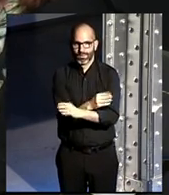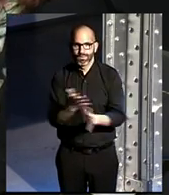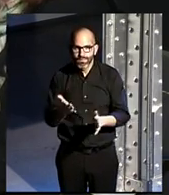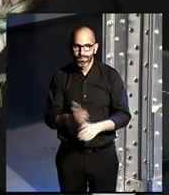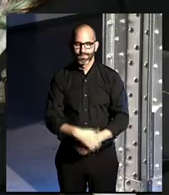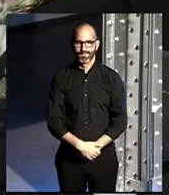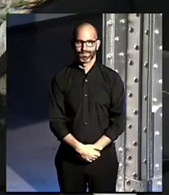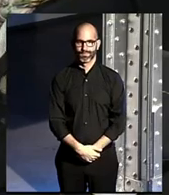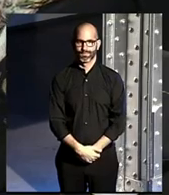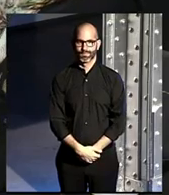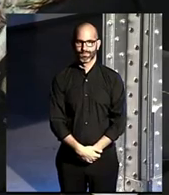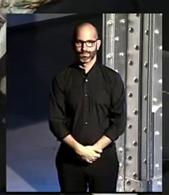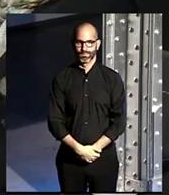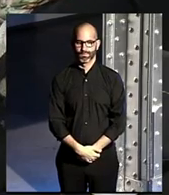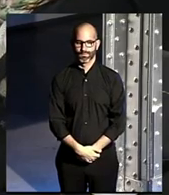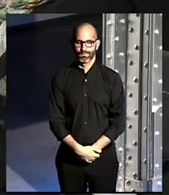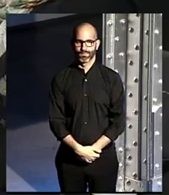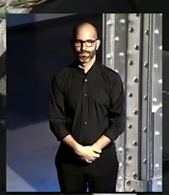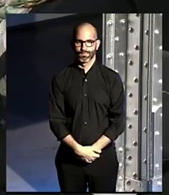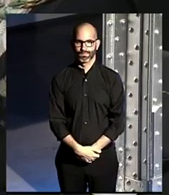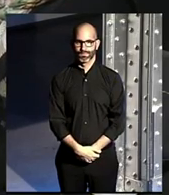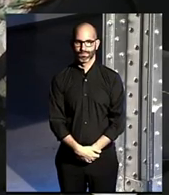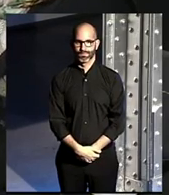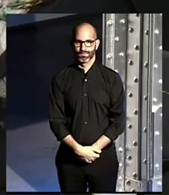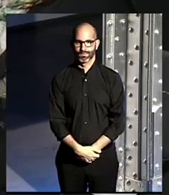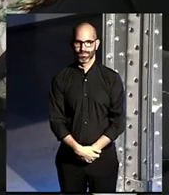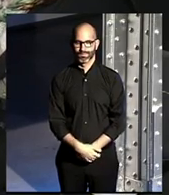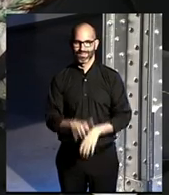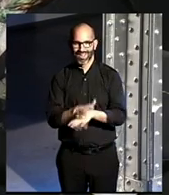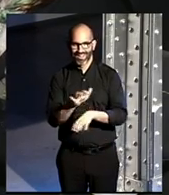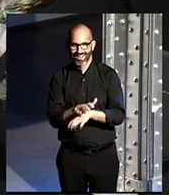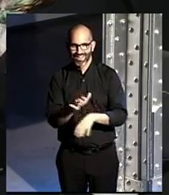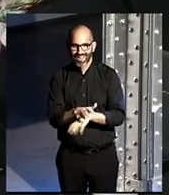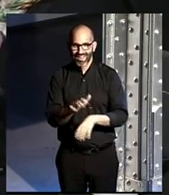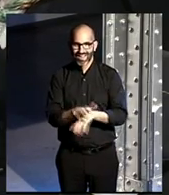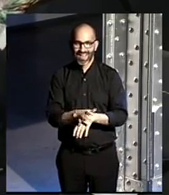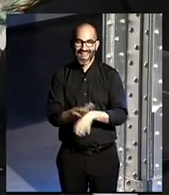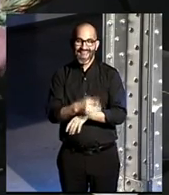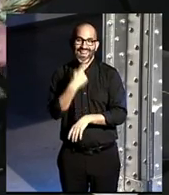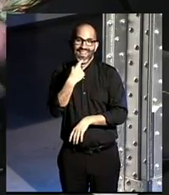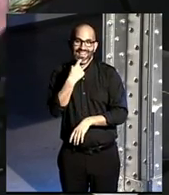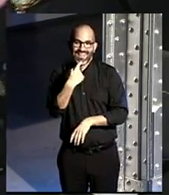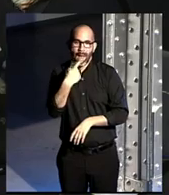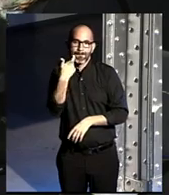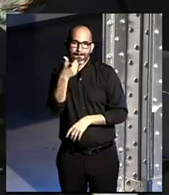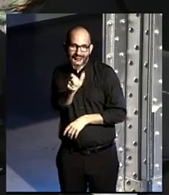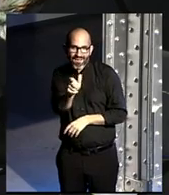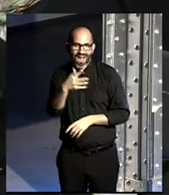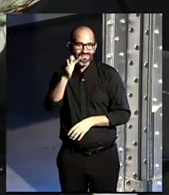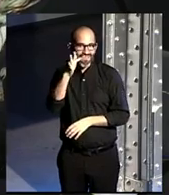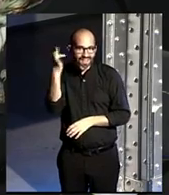which means a lentil, but it also means a lens. Ok, sí, que la palabra francesa puede ser